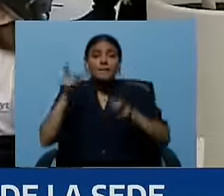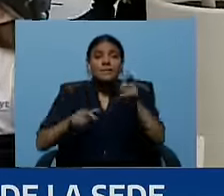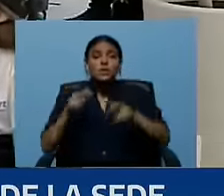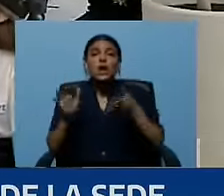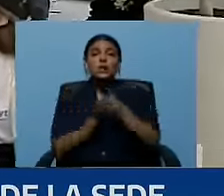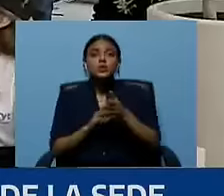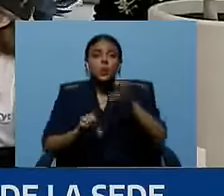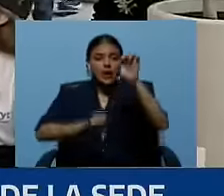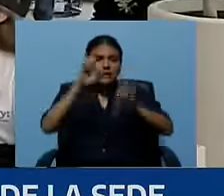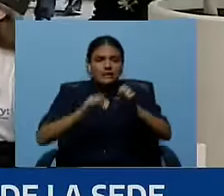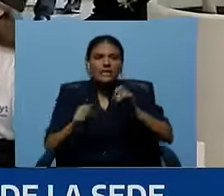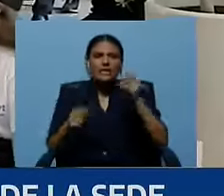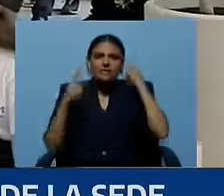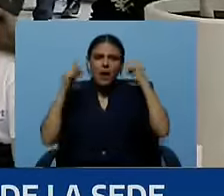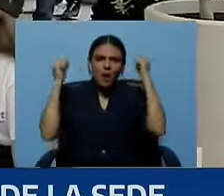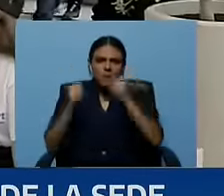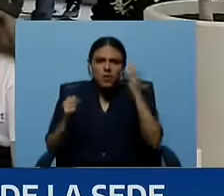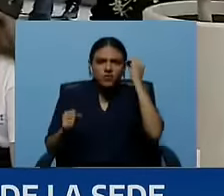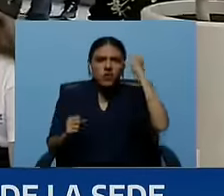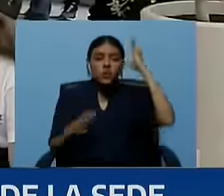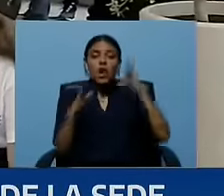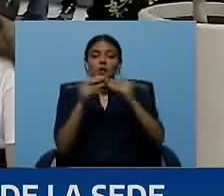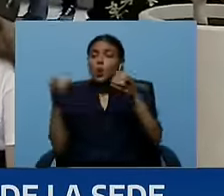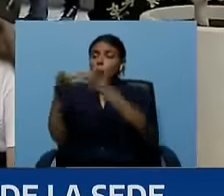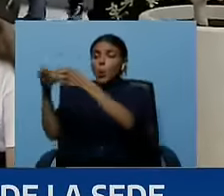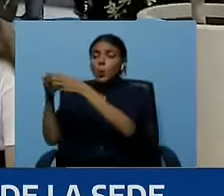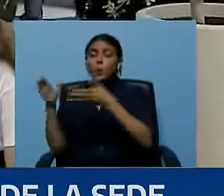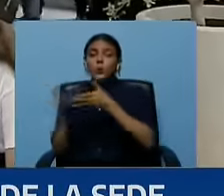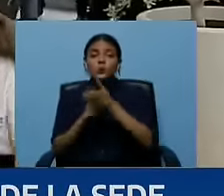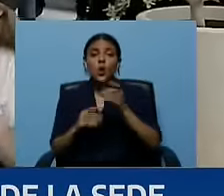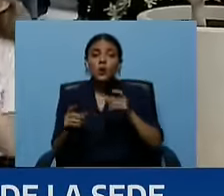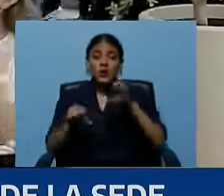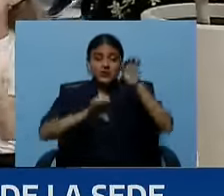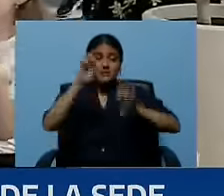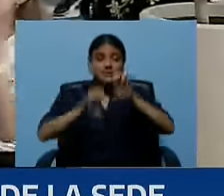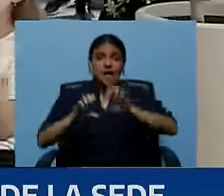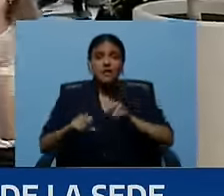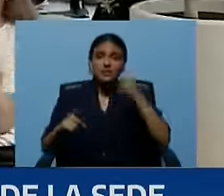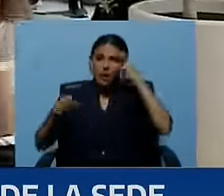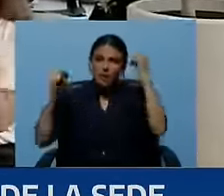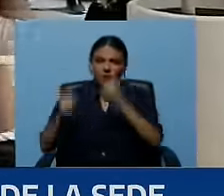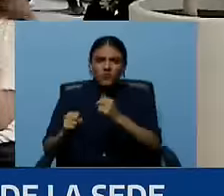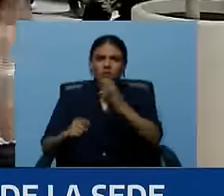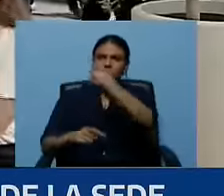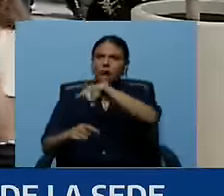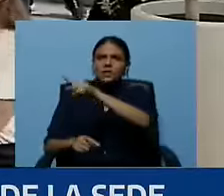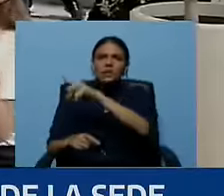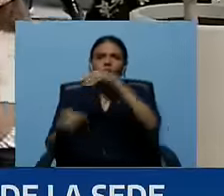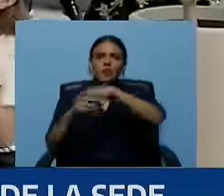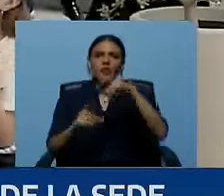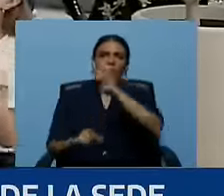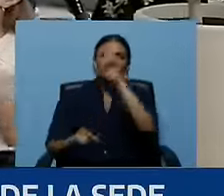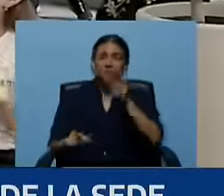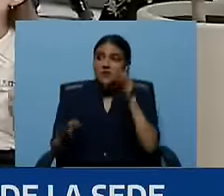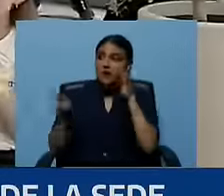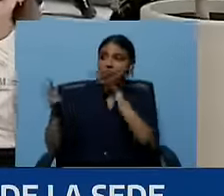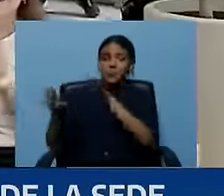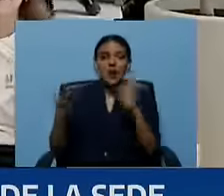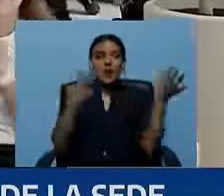científicas. Mira, ahí están, la comunidad científica. Bella comunidad científica de Venezuela. Si